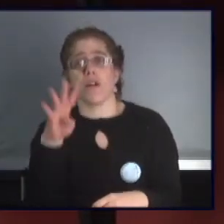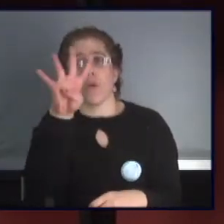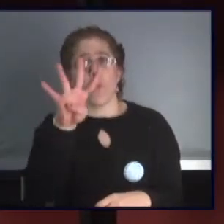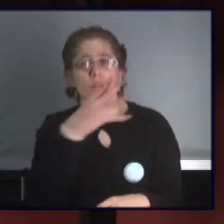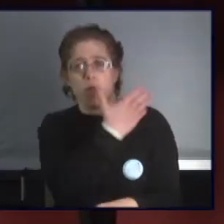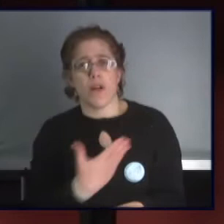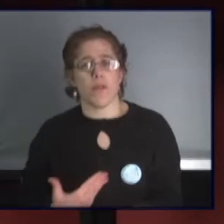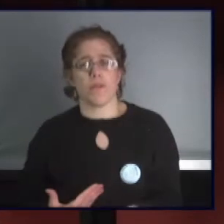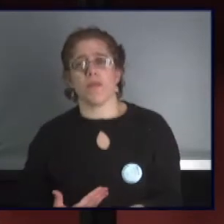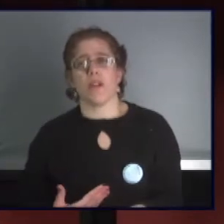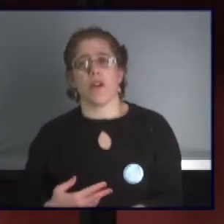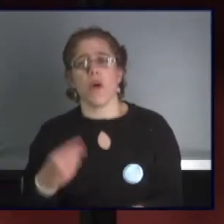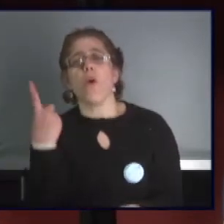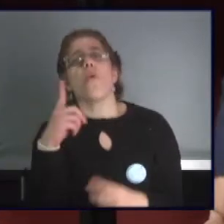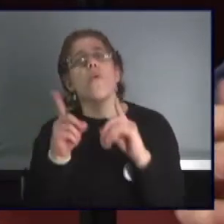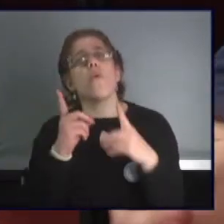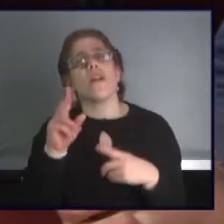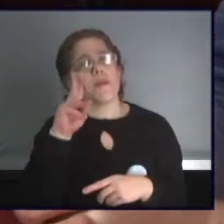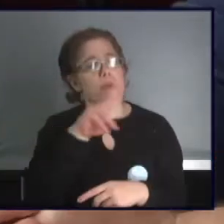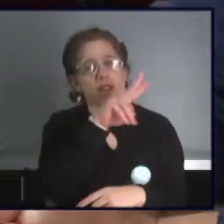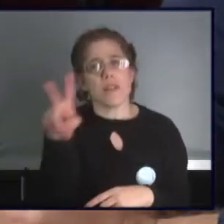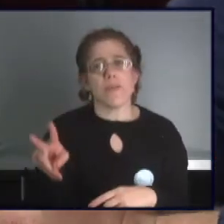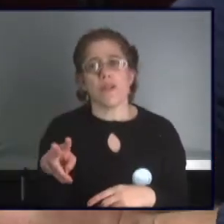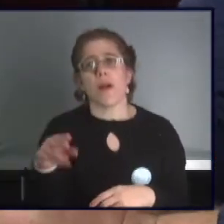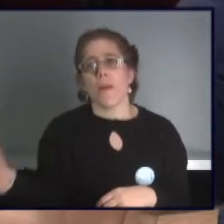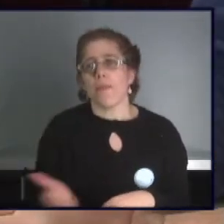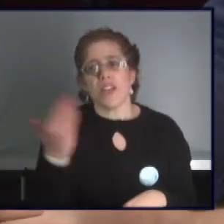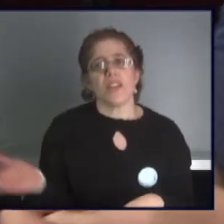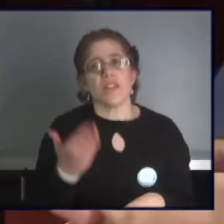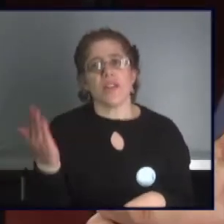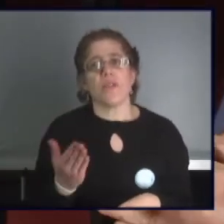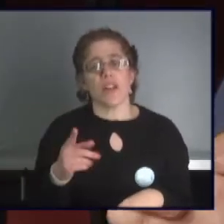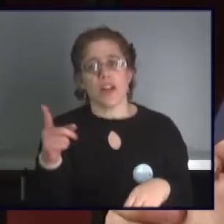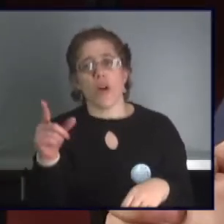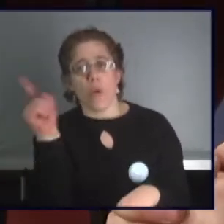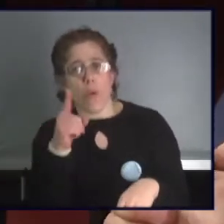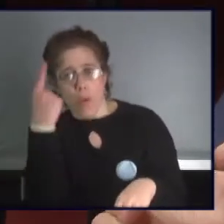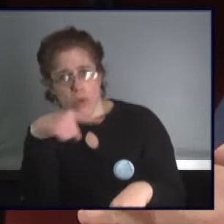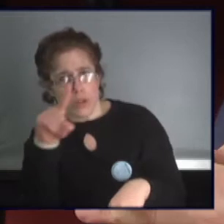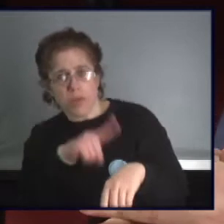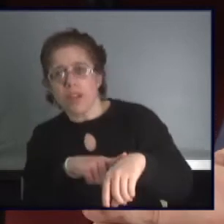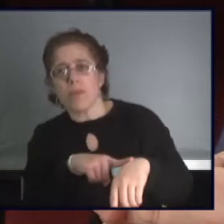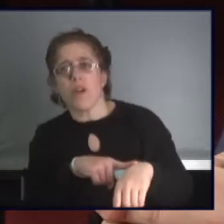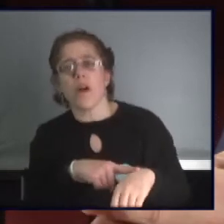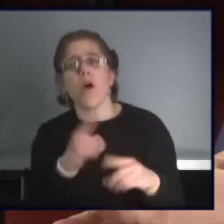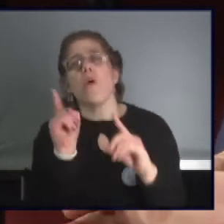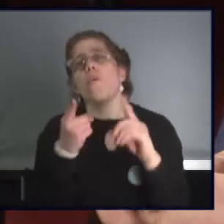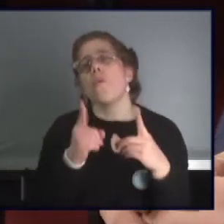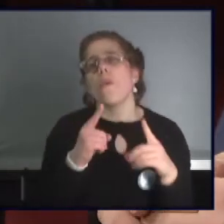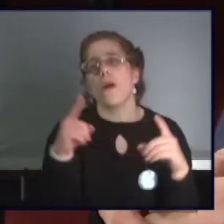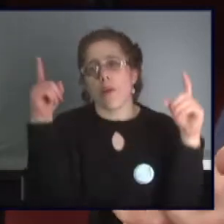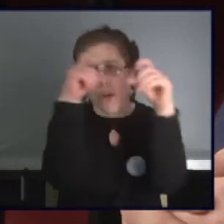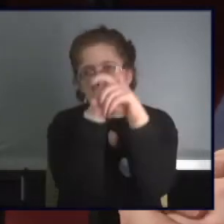gobierno cuál es la mirada como ves que se está administrando o de los últimos tiempos donde están las falencias más graves